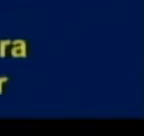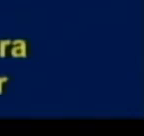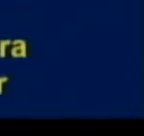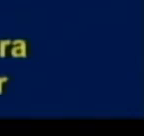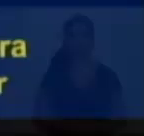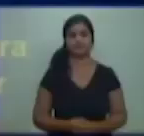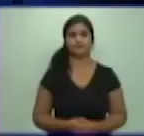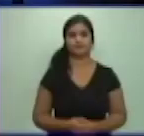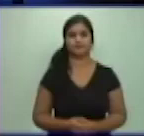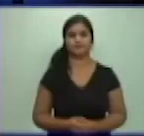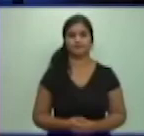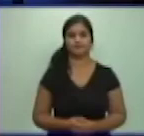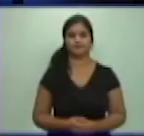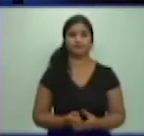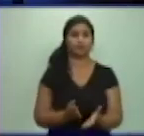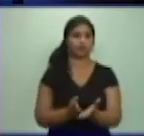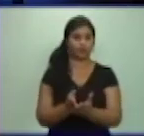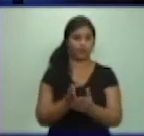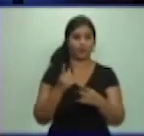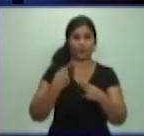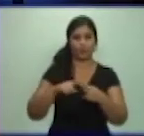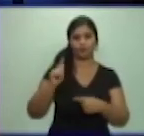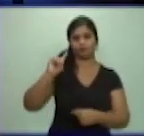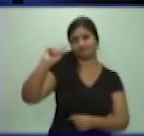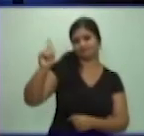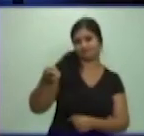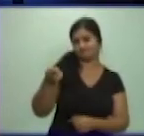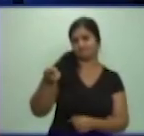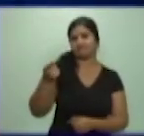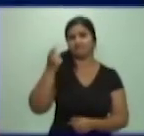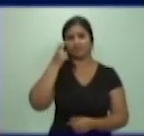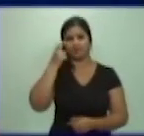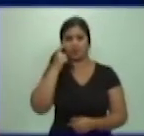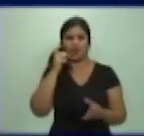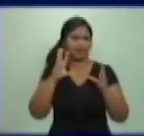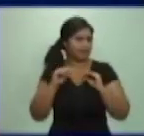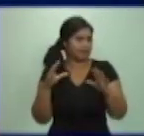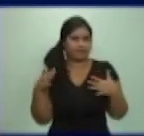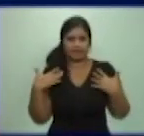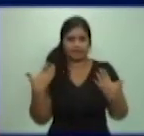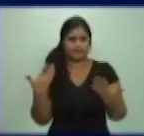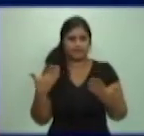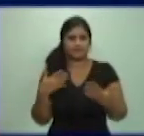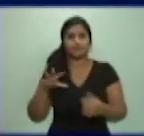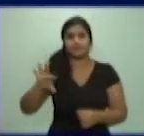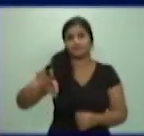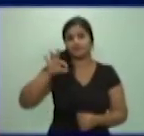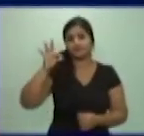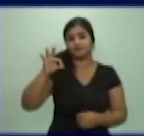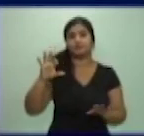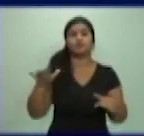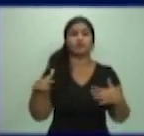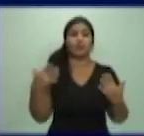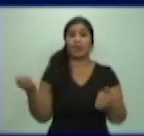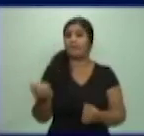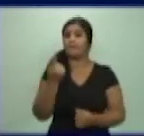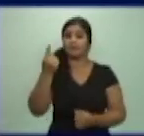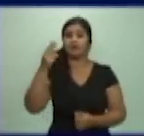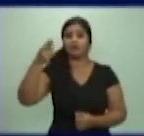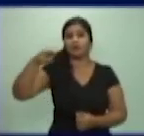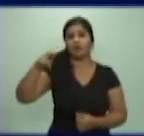Continuamos entonces con el otro inciso. Veamos qué dice. Extraiga del texto inicial el primer pronombre que